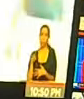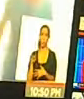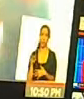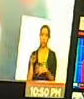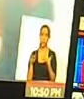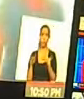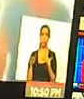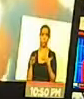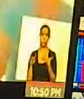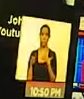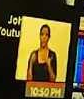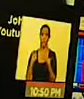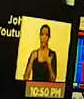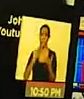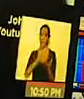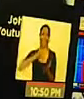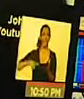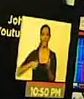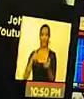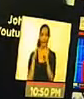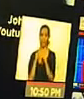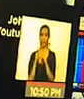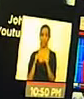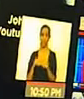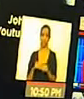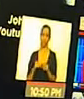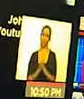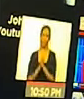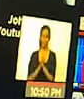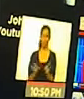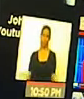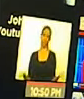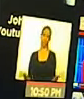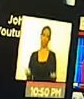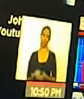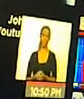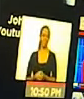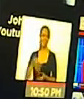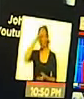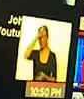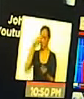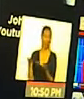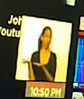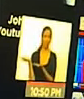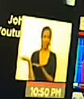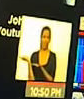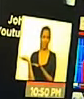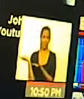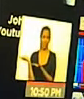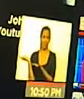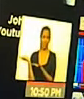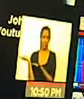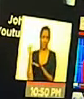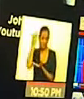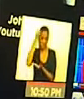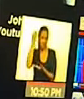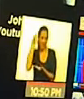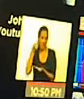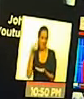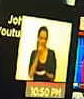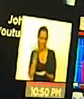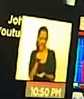Me persiguieron hasta entrar a una casa. O sea, por favor, ¿qué clase de estupidez es esta? ¿Quién se cree esta paja? Es